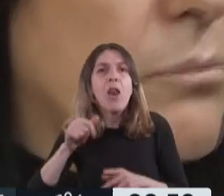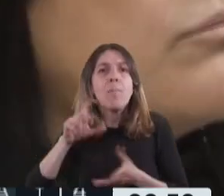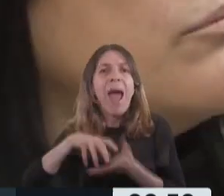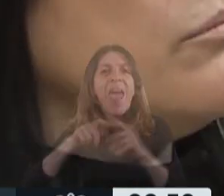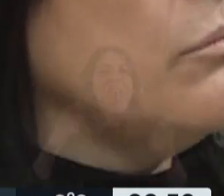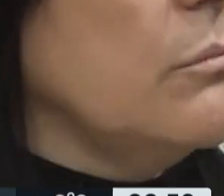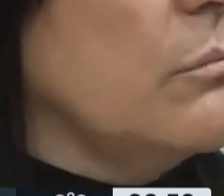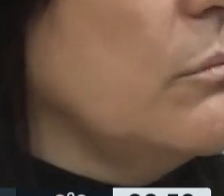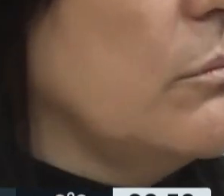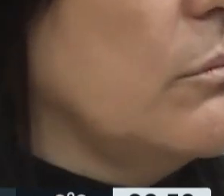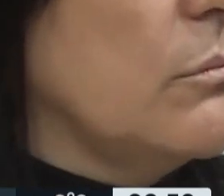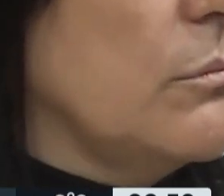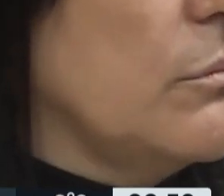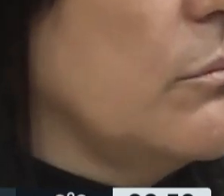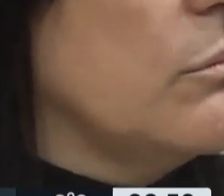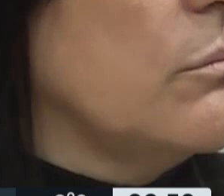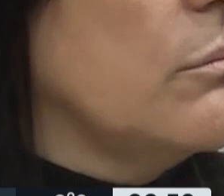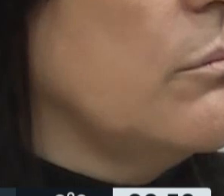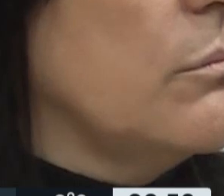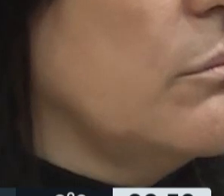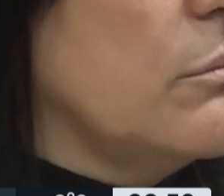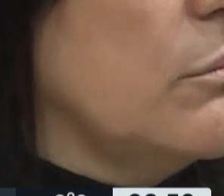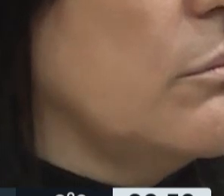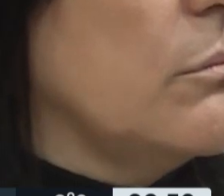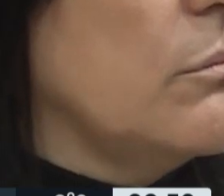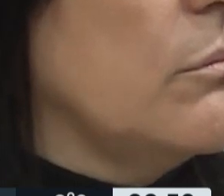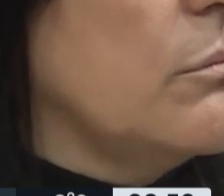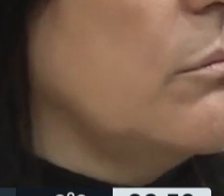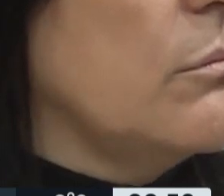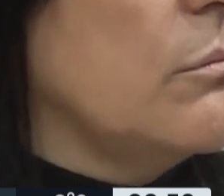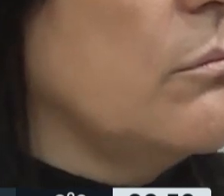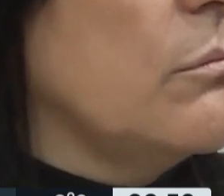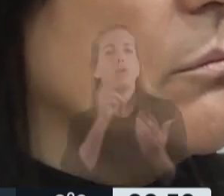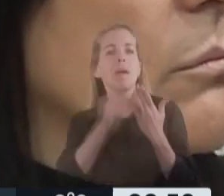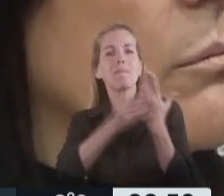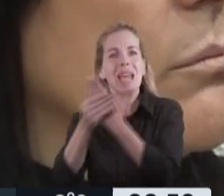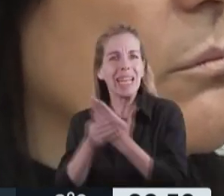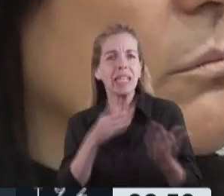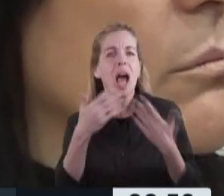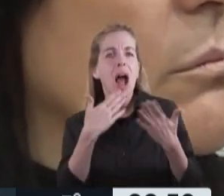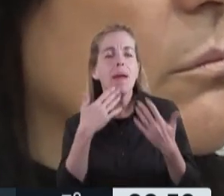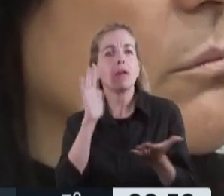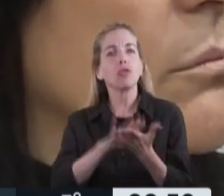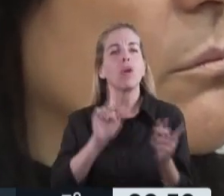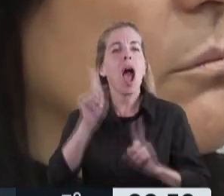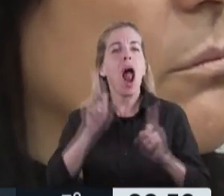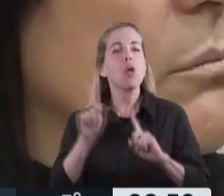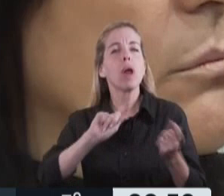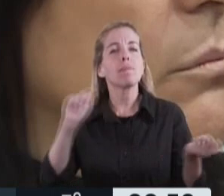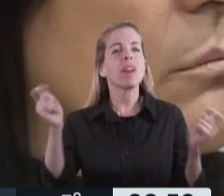quería preguntar a la portavoz si en la reunión de gabinetes se abordó el tema de una posible reforma judicial